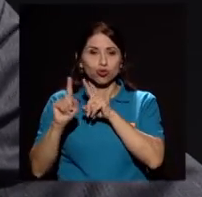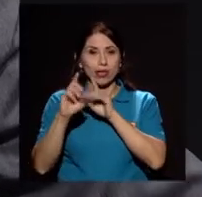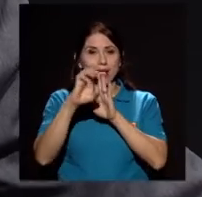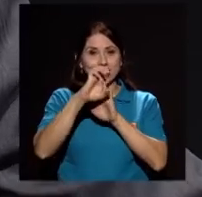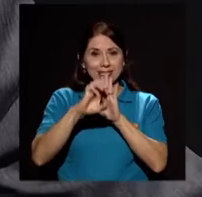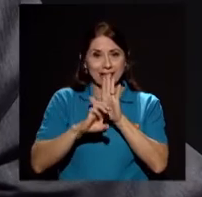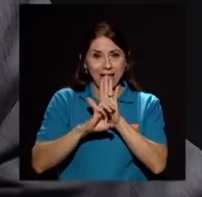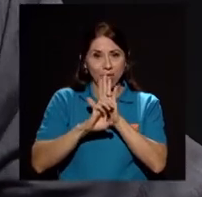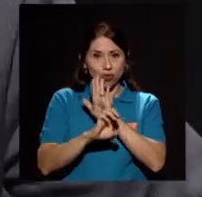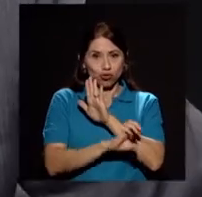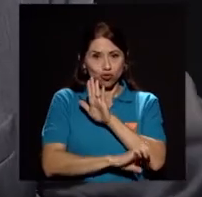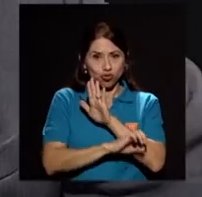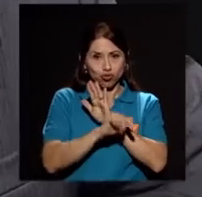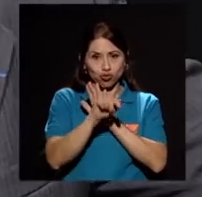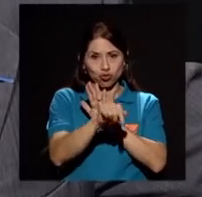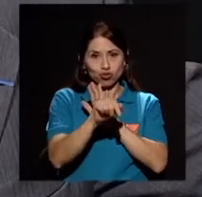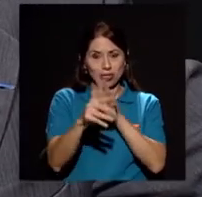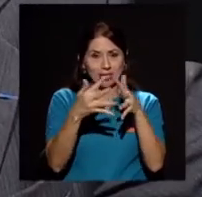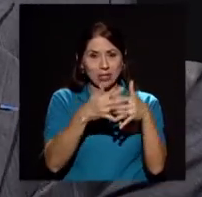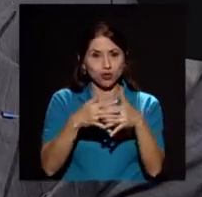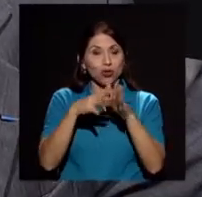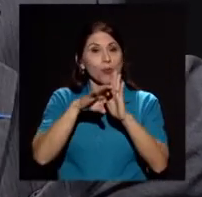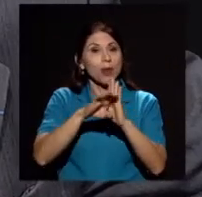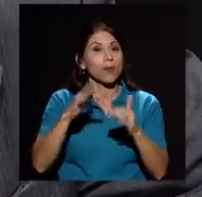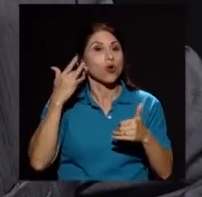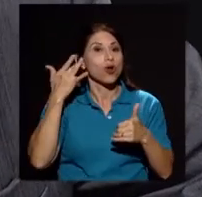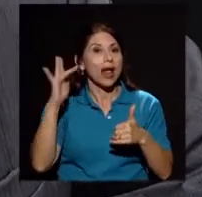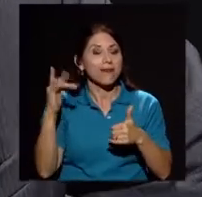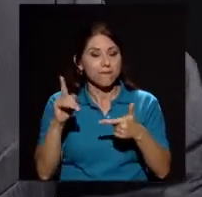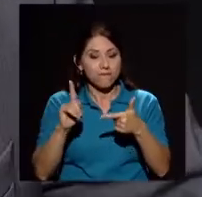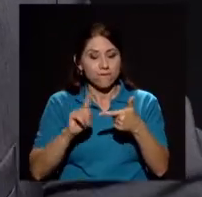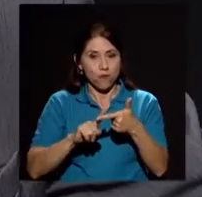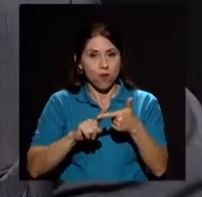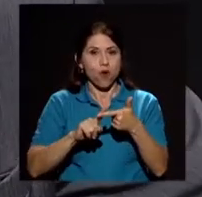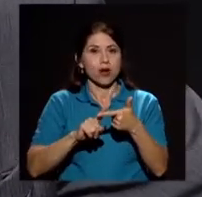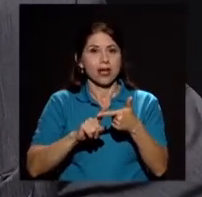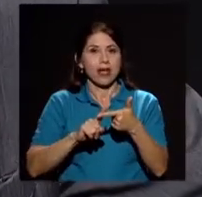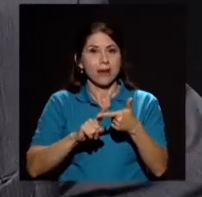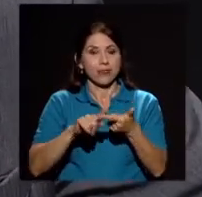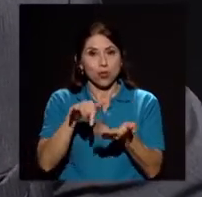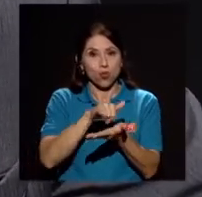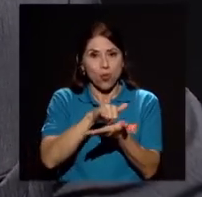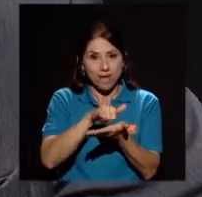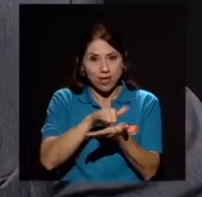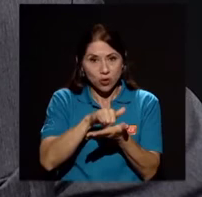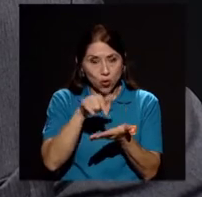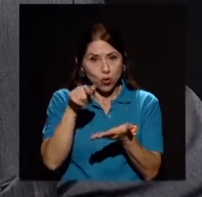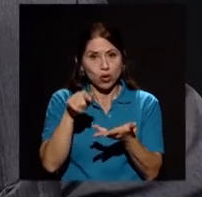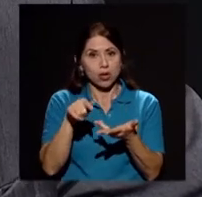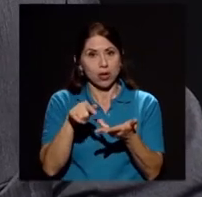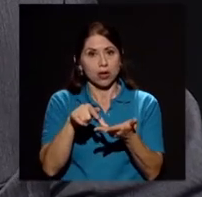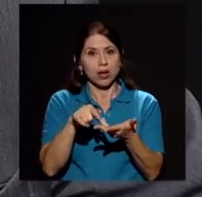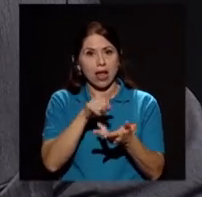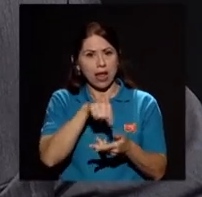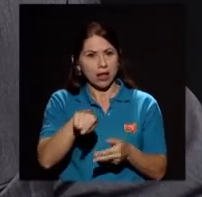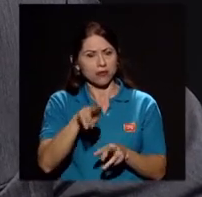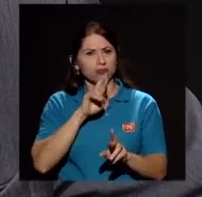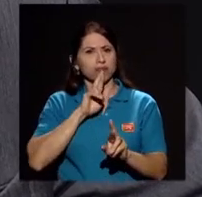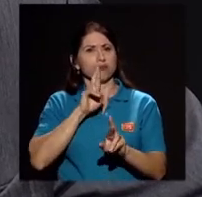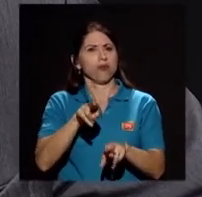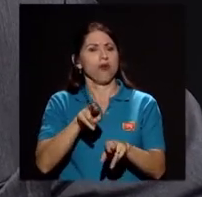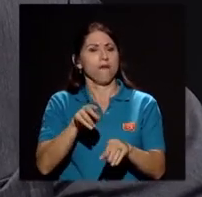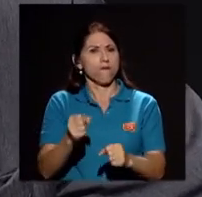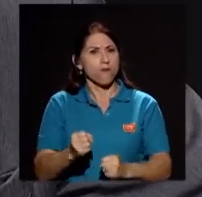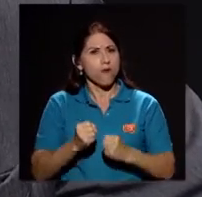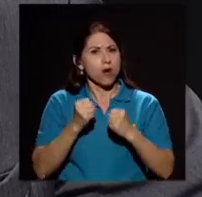de los eeuu como california como nueva york redactaron muy fuertemente contra esta